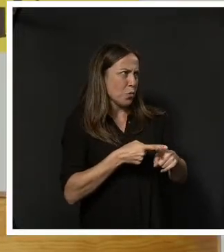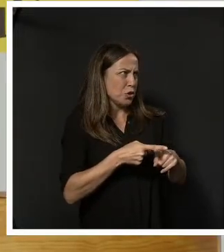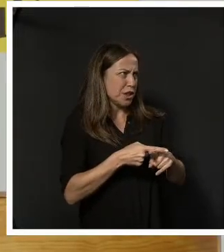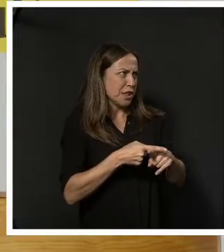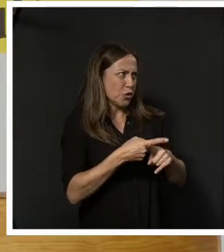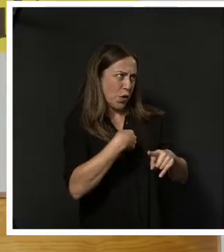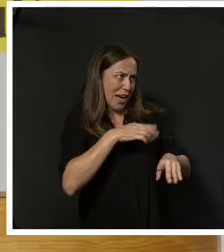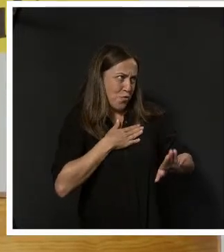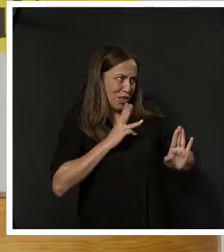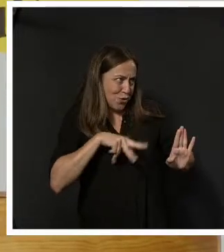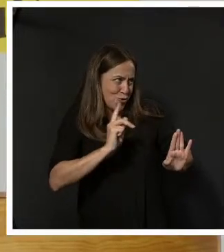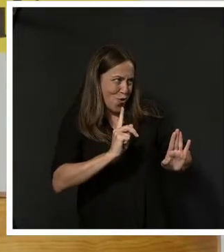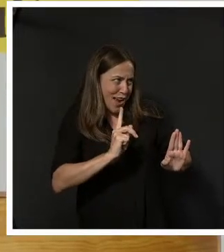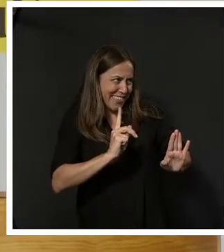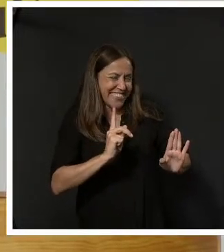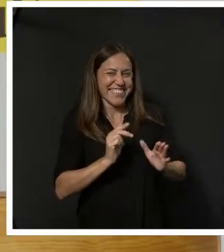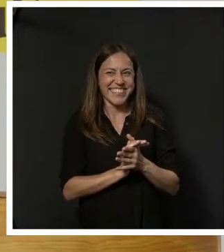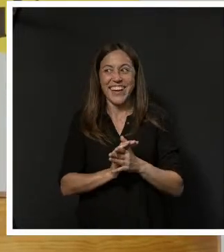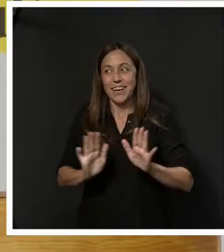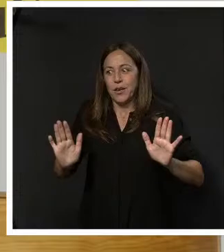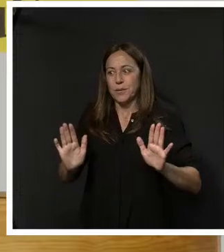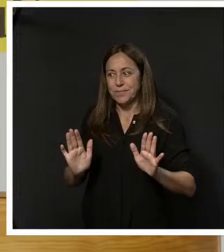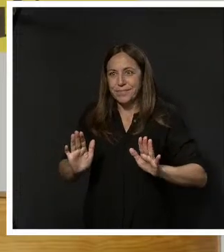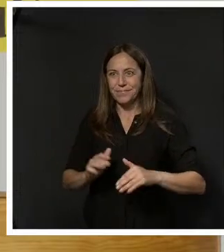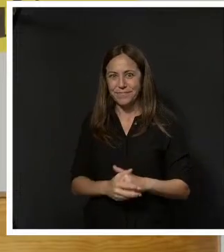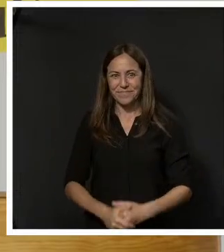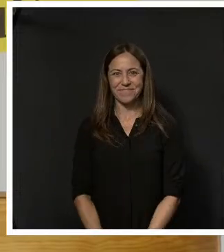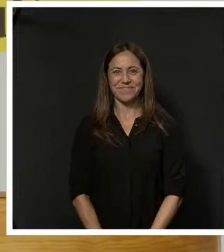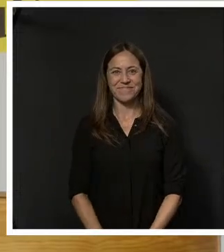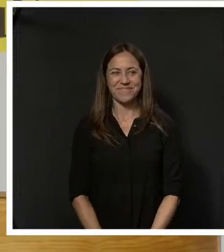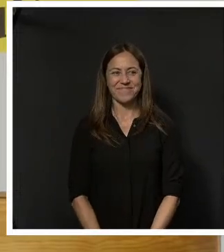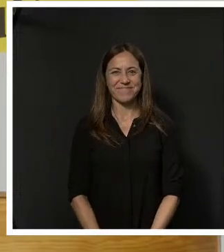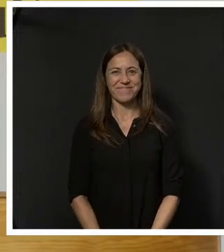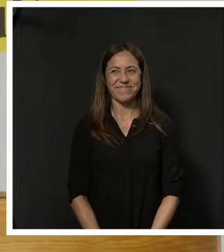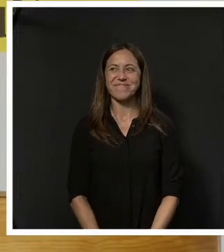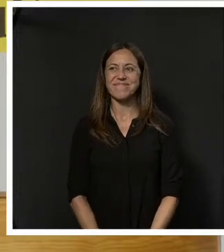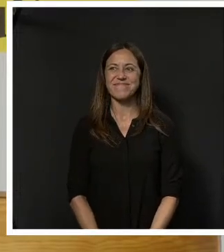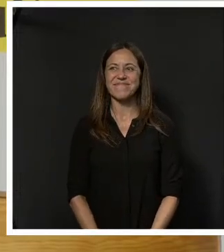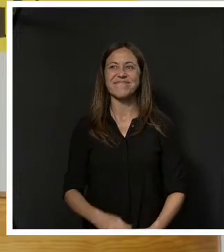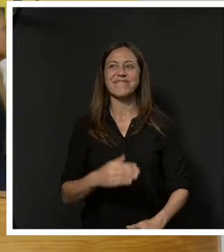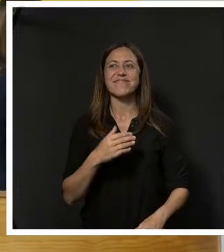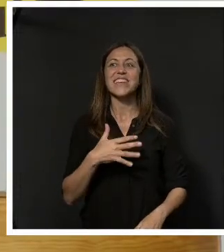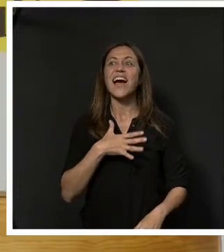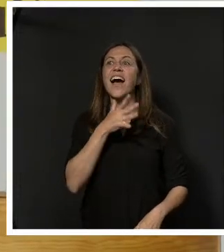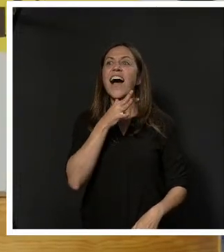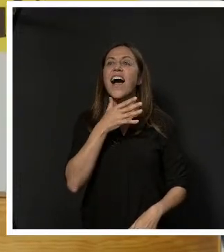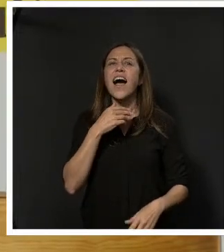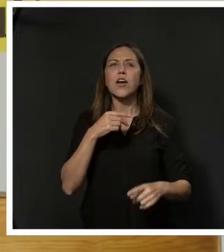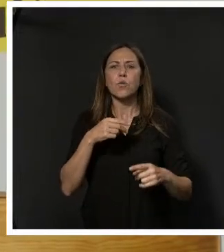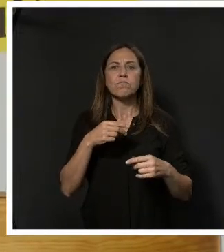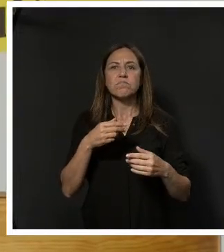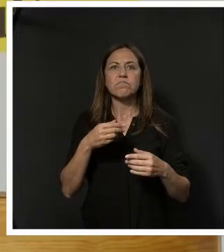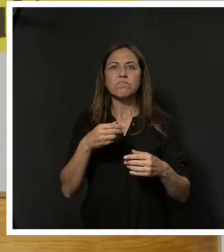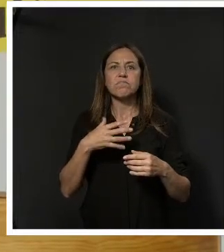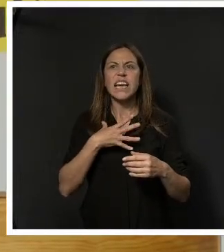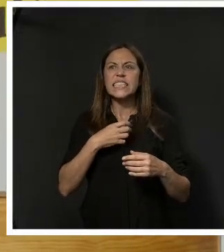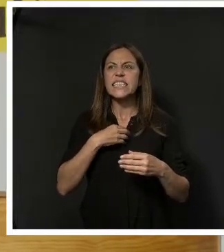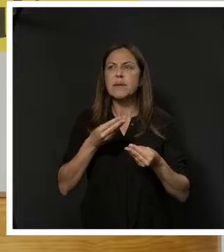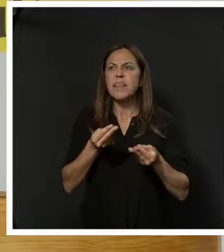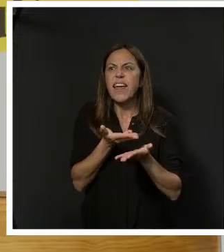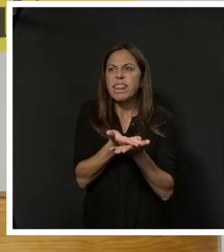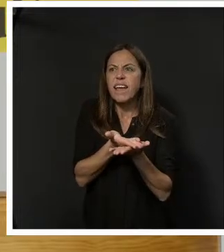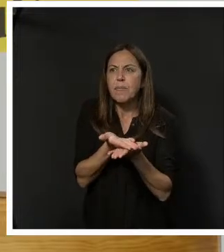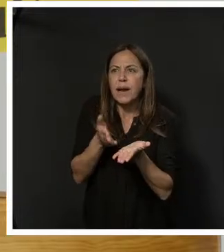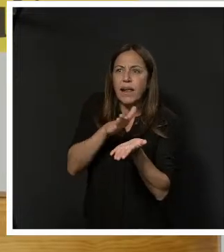he prestado bueno señoras y señores para servir una servilleta